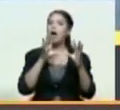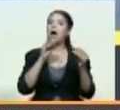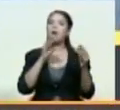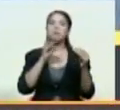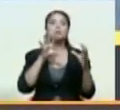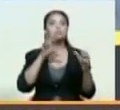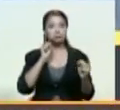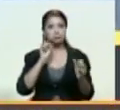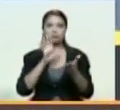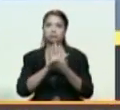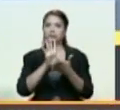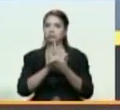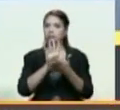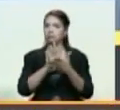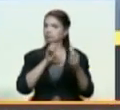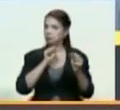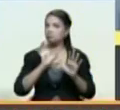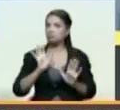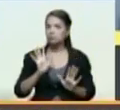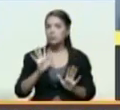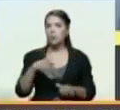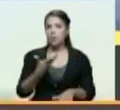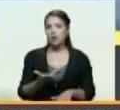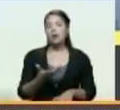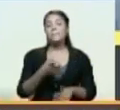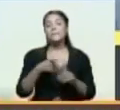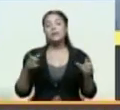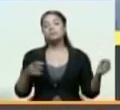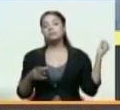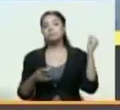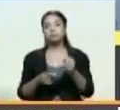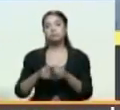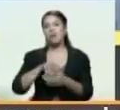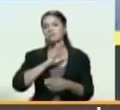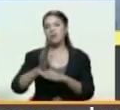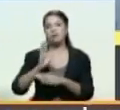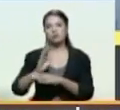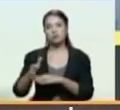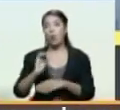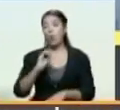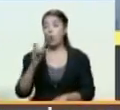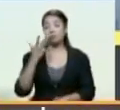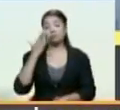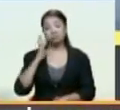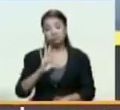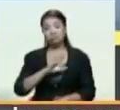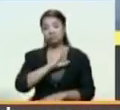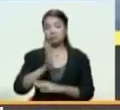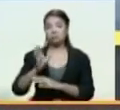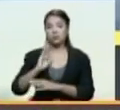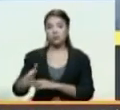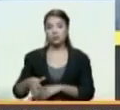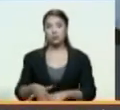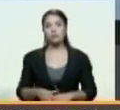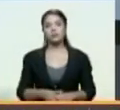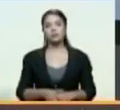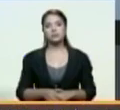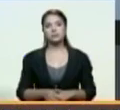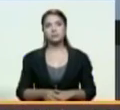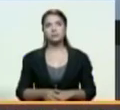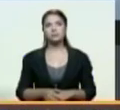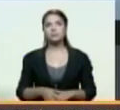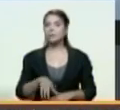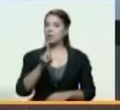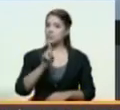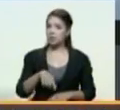la gente civilizada. La imposición de sanciones, o la pretendida imposición de sanciones, como